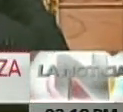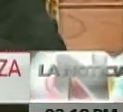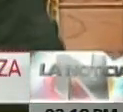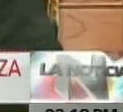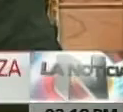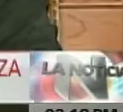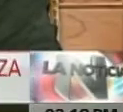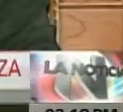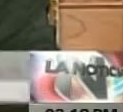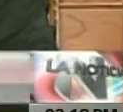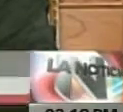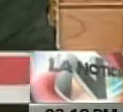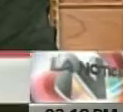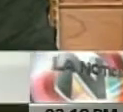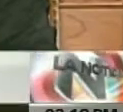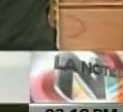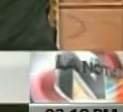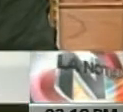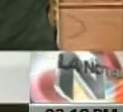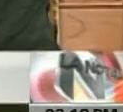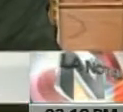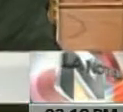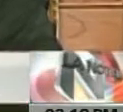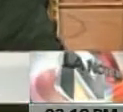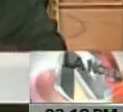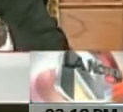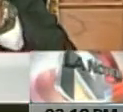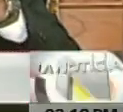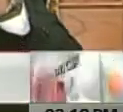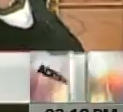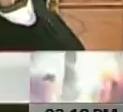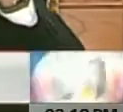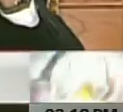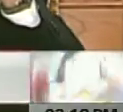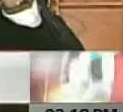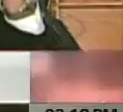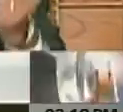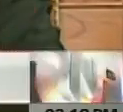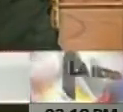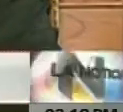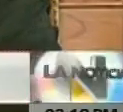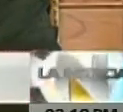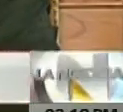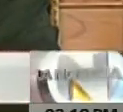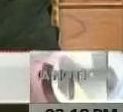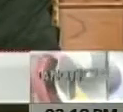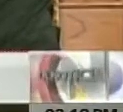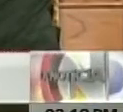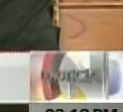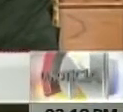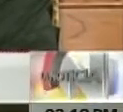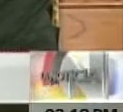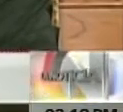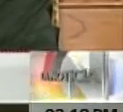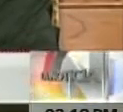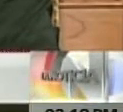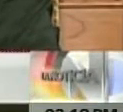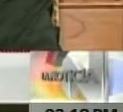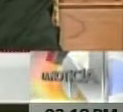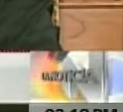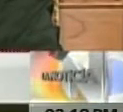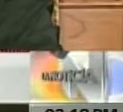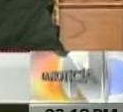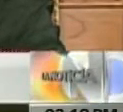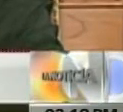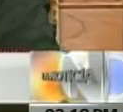espacios geoeconómicos, la faja petrolífera del Orinoco, el cinturón gasífero del Caribe y el arco minero del